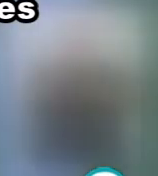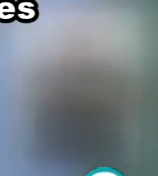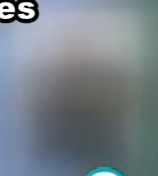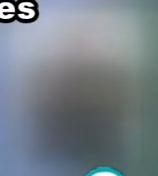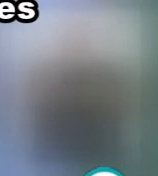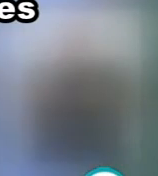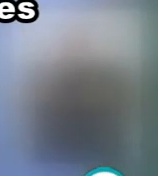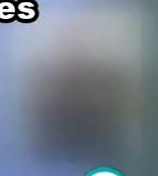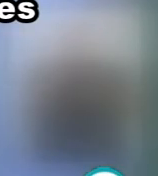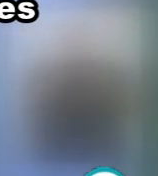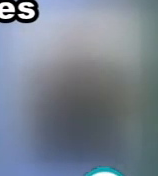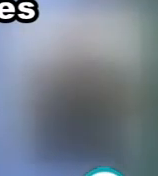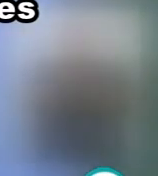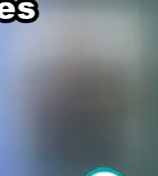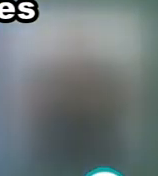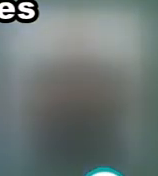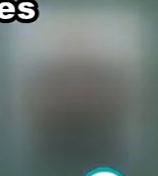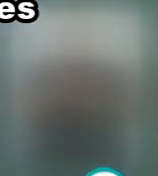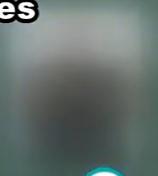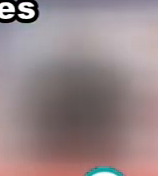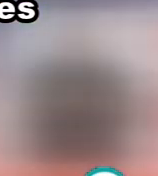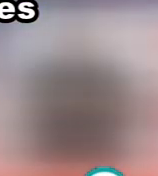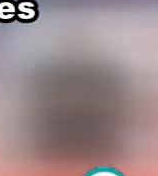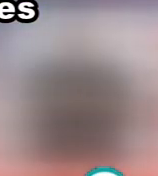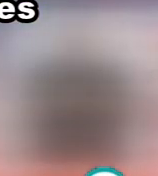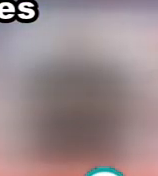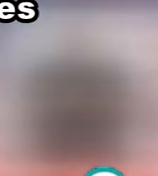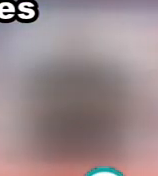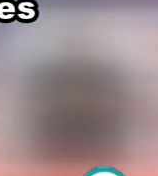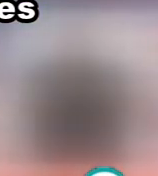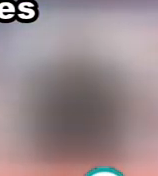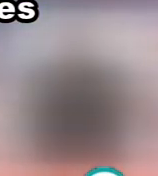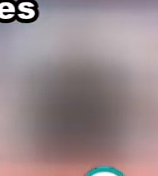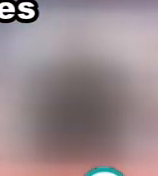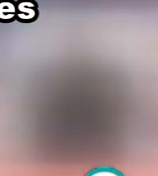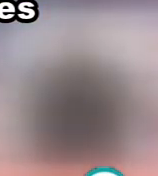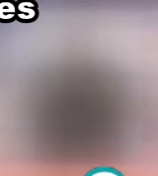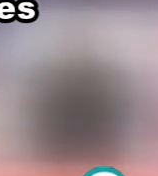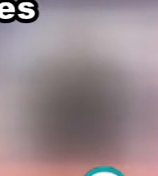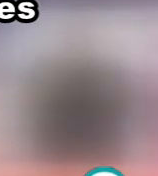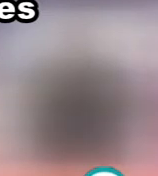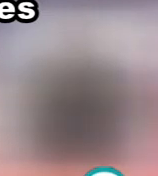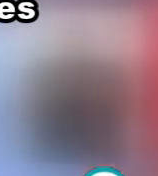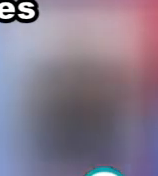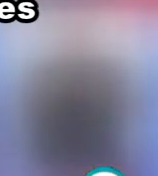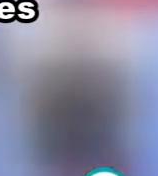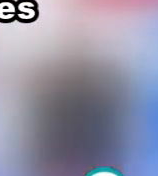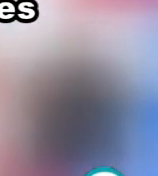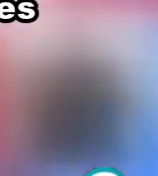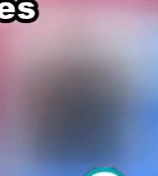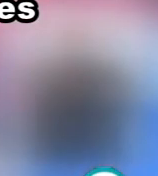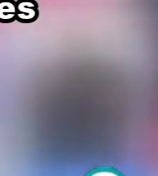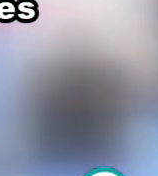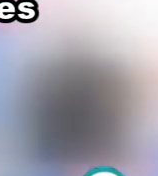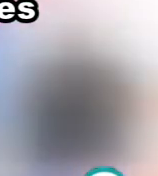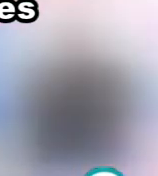el delantero pueda hacer eso en un momento dado. Pero tanto como decirlo, catalogarlo de cantada, cuando te está disparando desde prácticamente 60 metros,